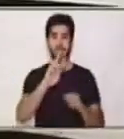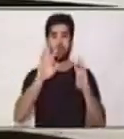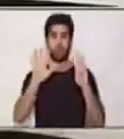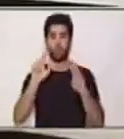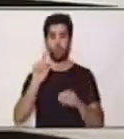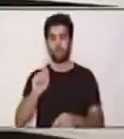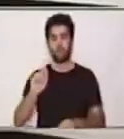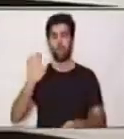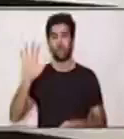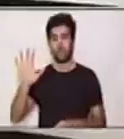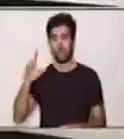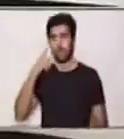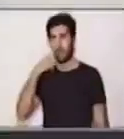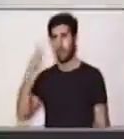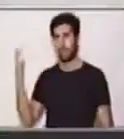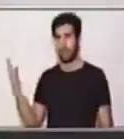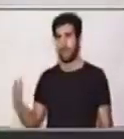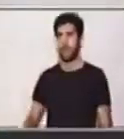28.5.